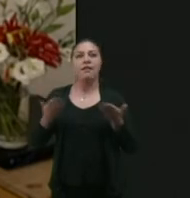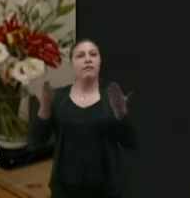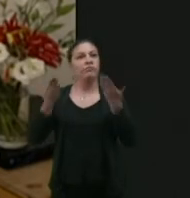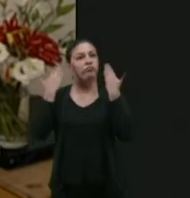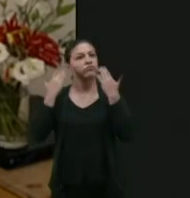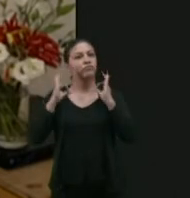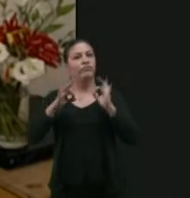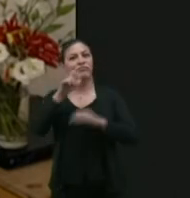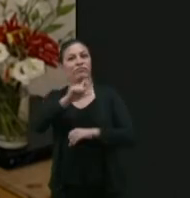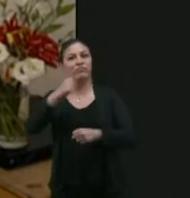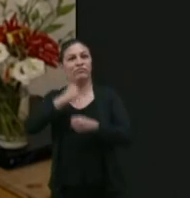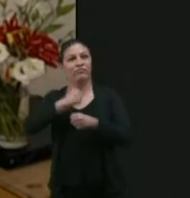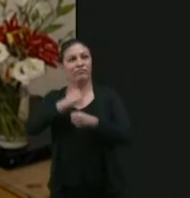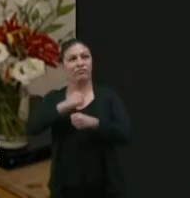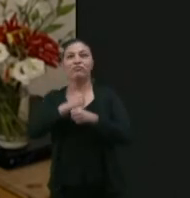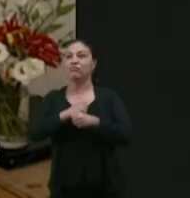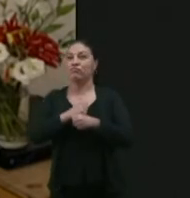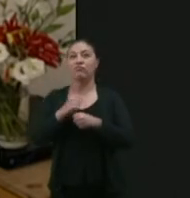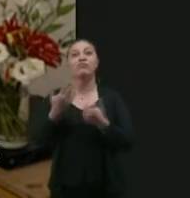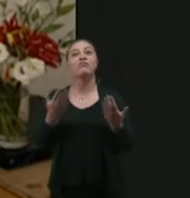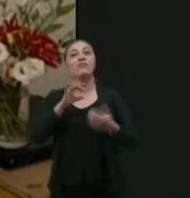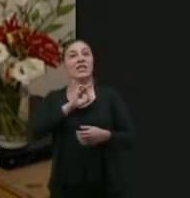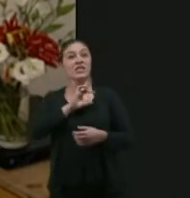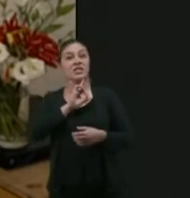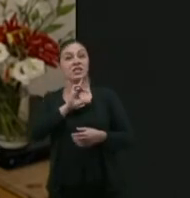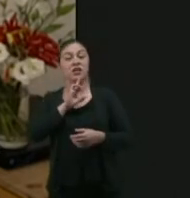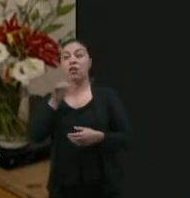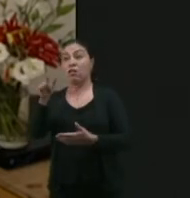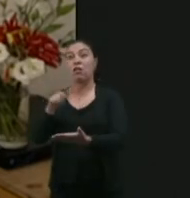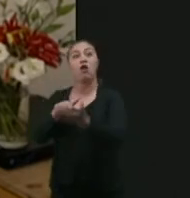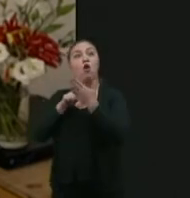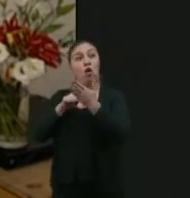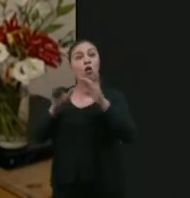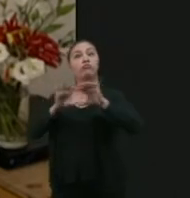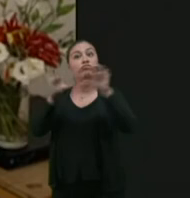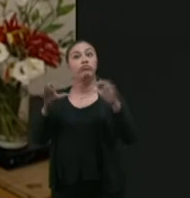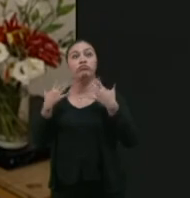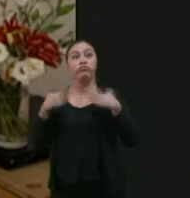Y lo están haciendo bien, por ejemplo, Chile lo está haciendo muy bien.